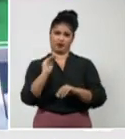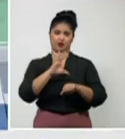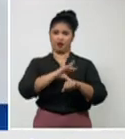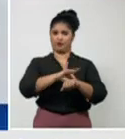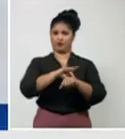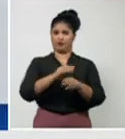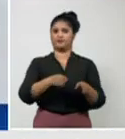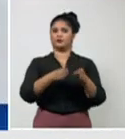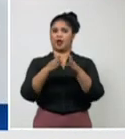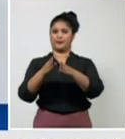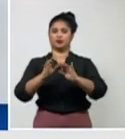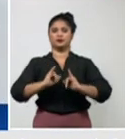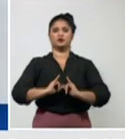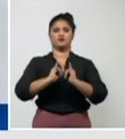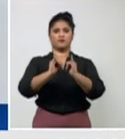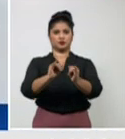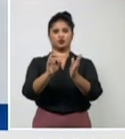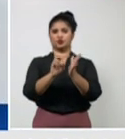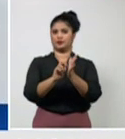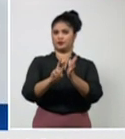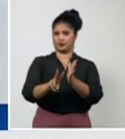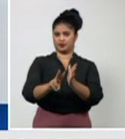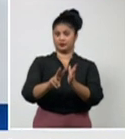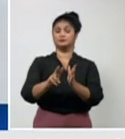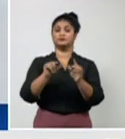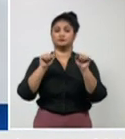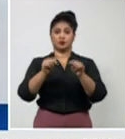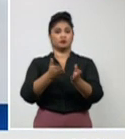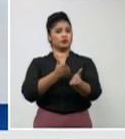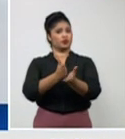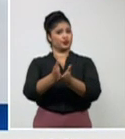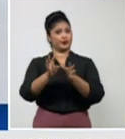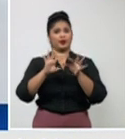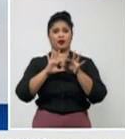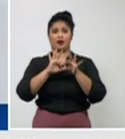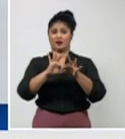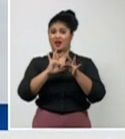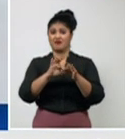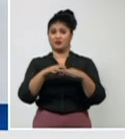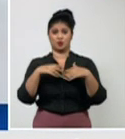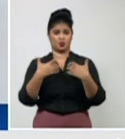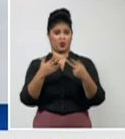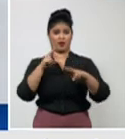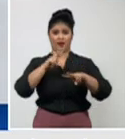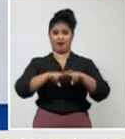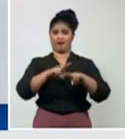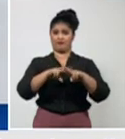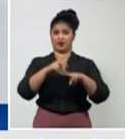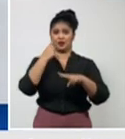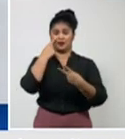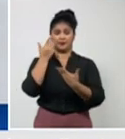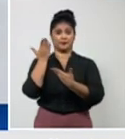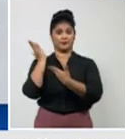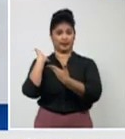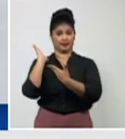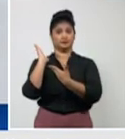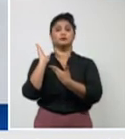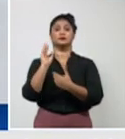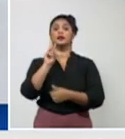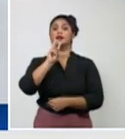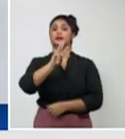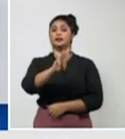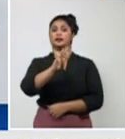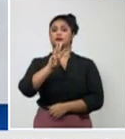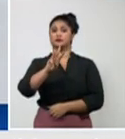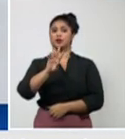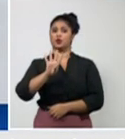Habana, con el mayor número de casos confirmados, ahí lo tienen 334,